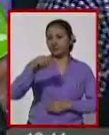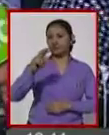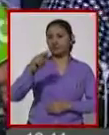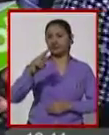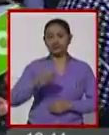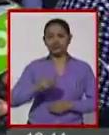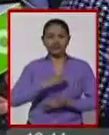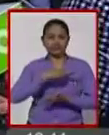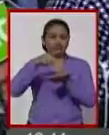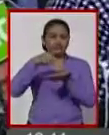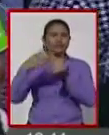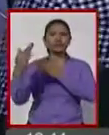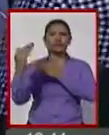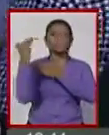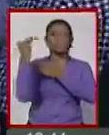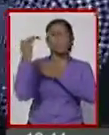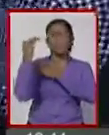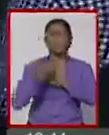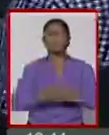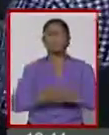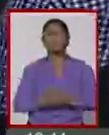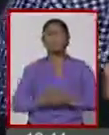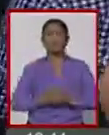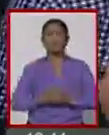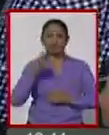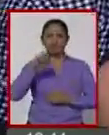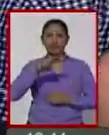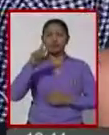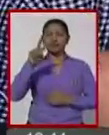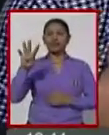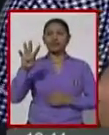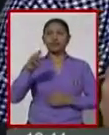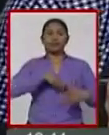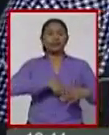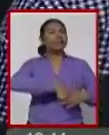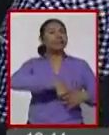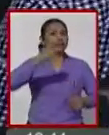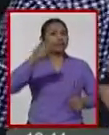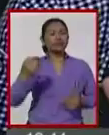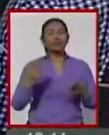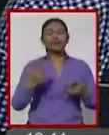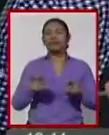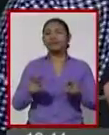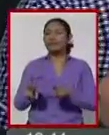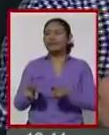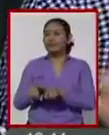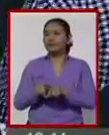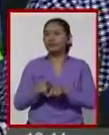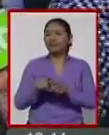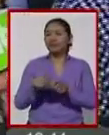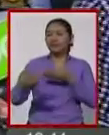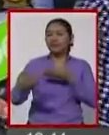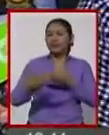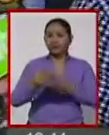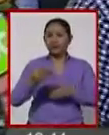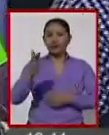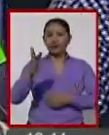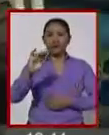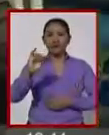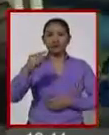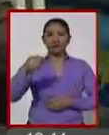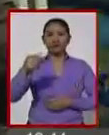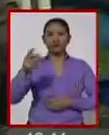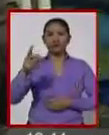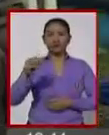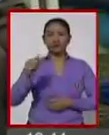plaza principal de Santa Cruz, en la plaza 24 de septiembre, en inmediaciones de la brigada